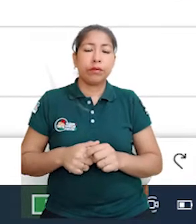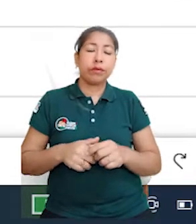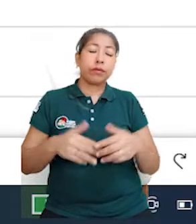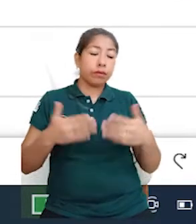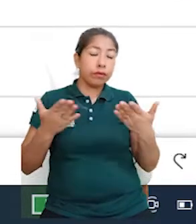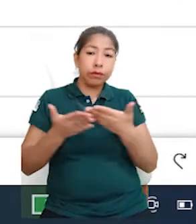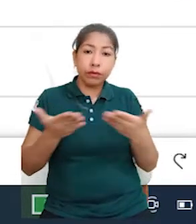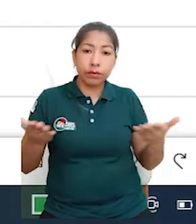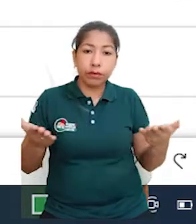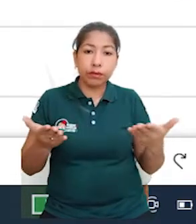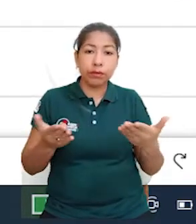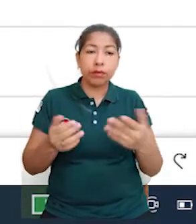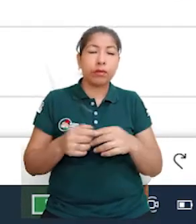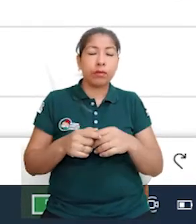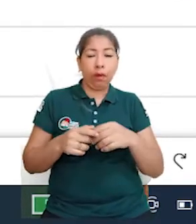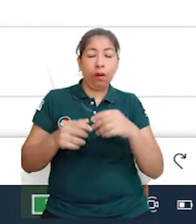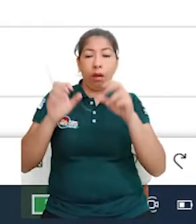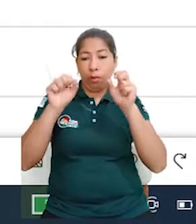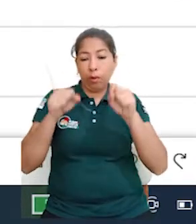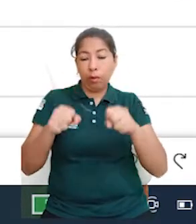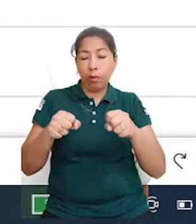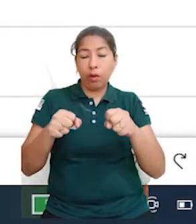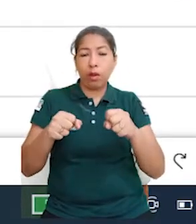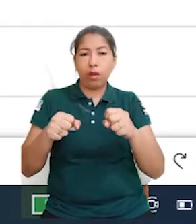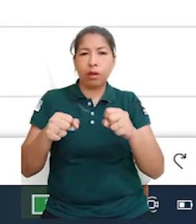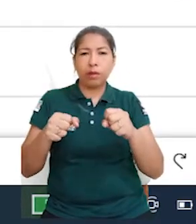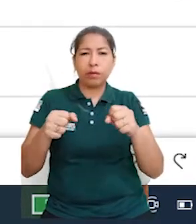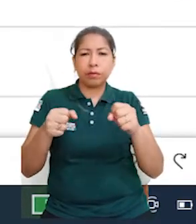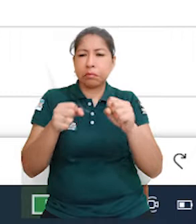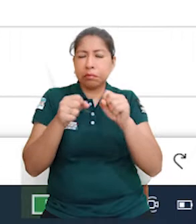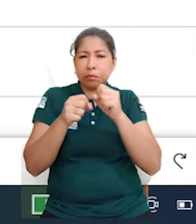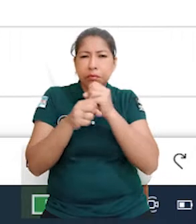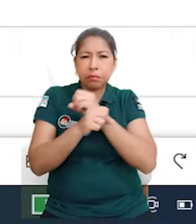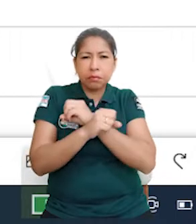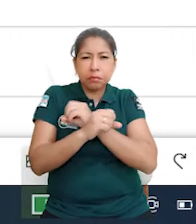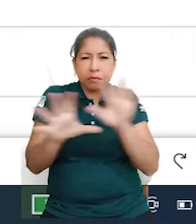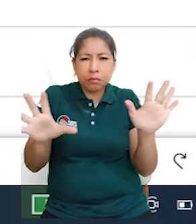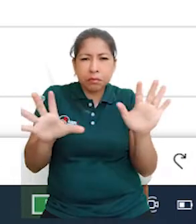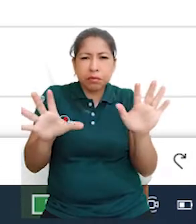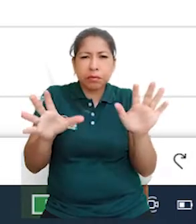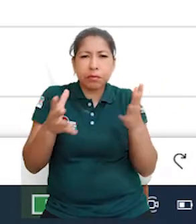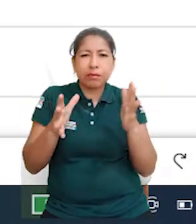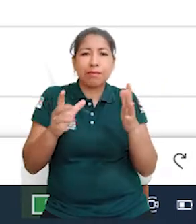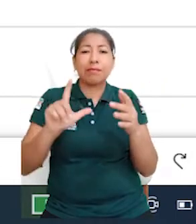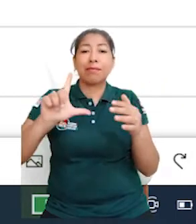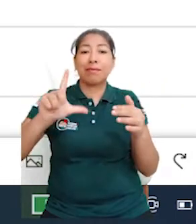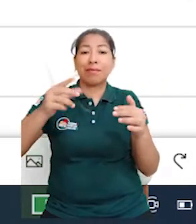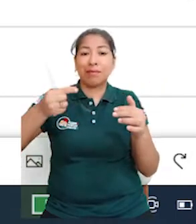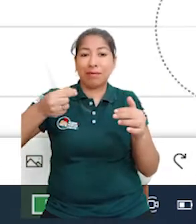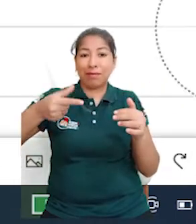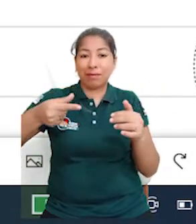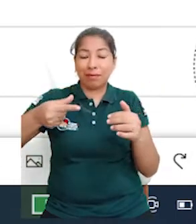eso, fíjense que hemos podido desaparecer el logaritmo de esta ecuación y proceder a